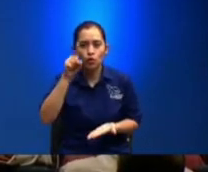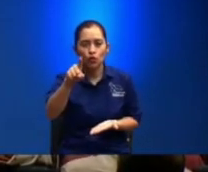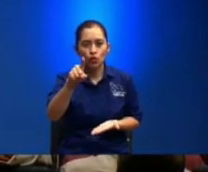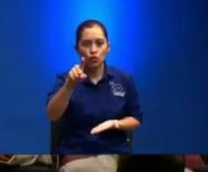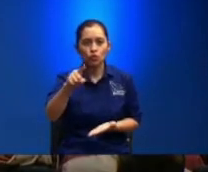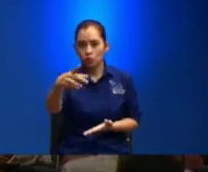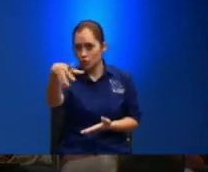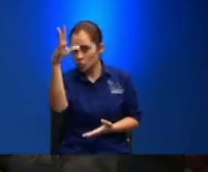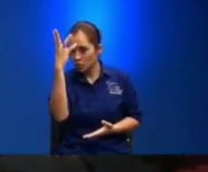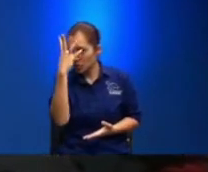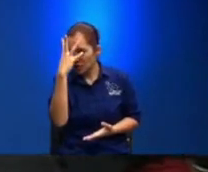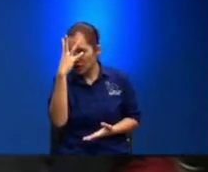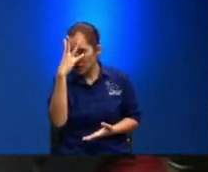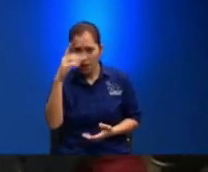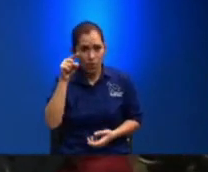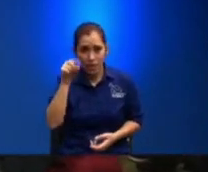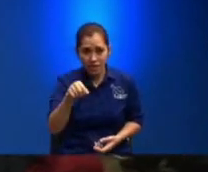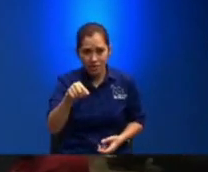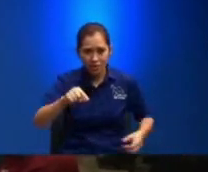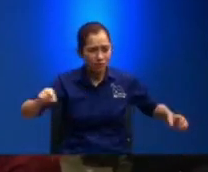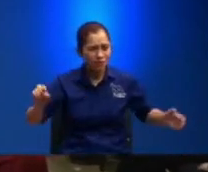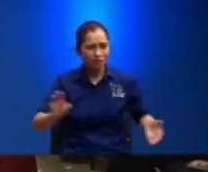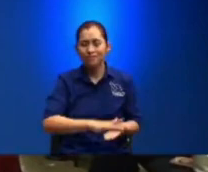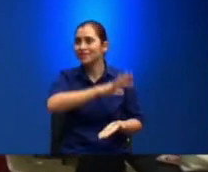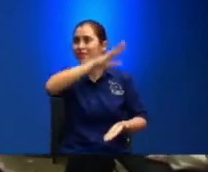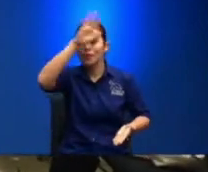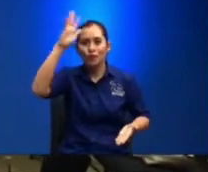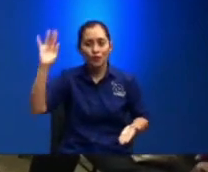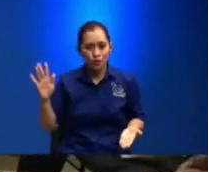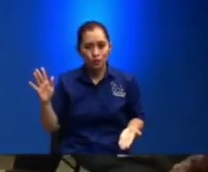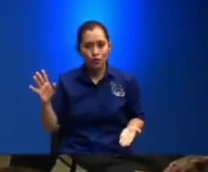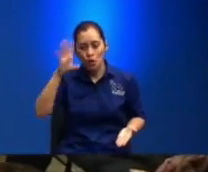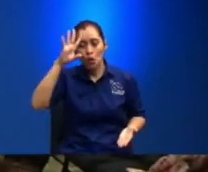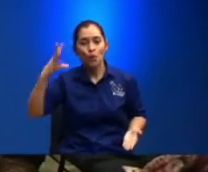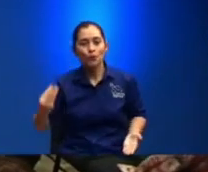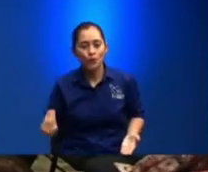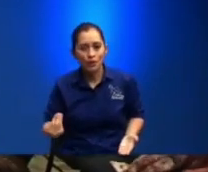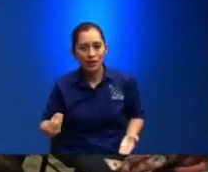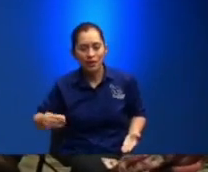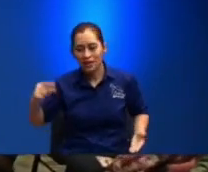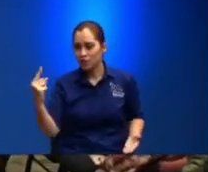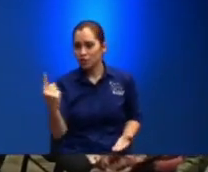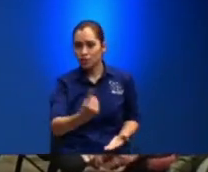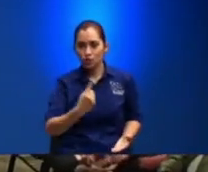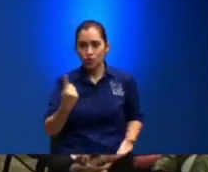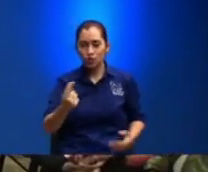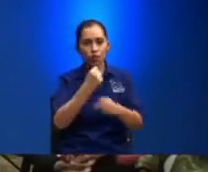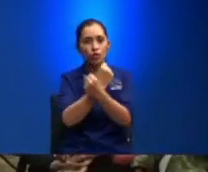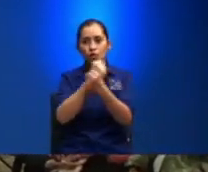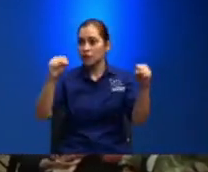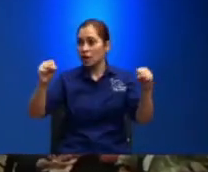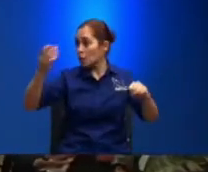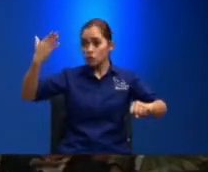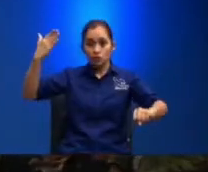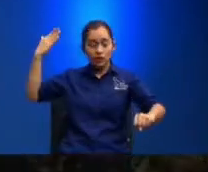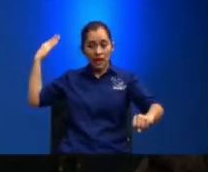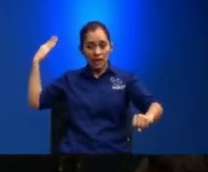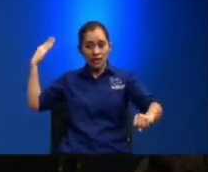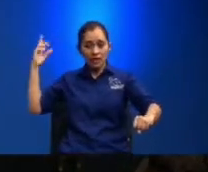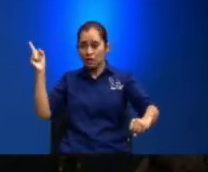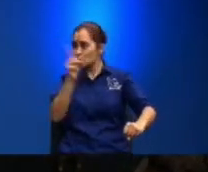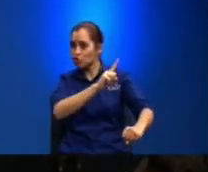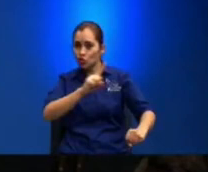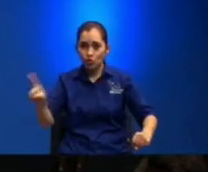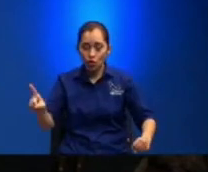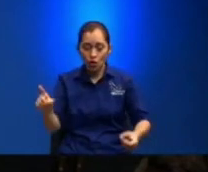glorioso porque todos los salvos en las épocas pasadas no les borraron sus pecados porque no se podía